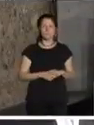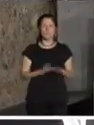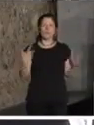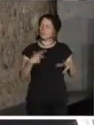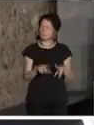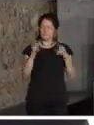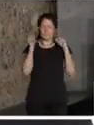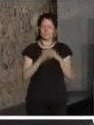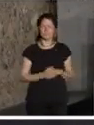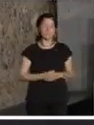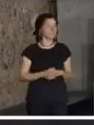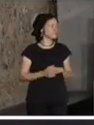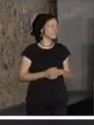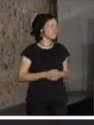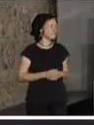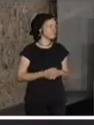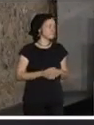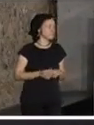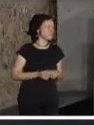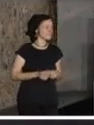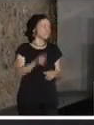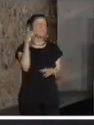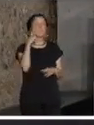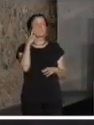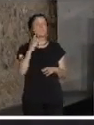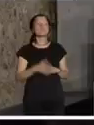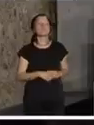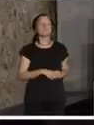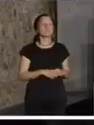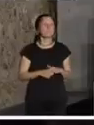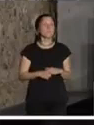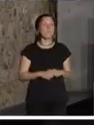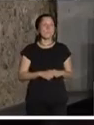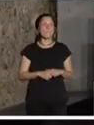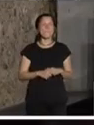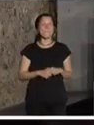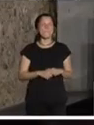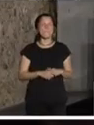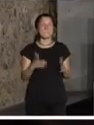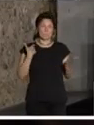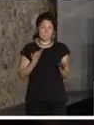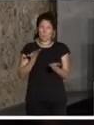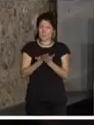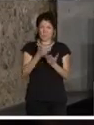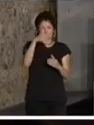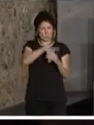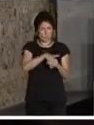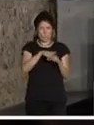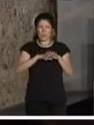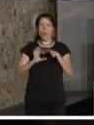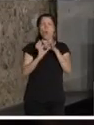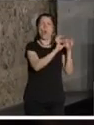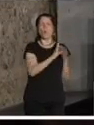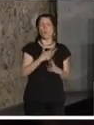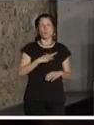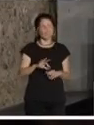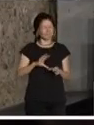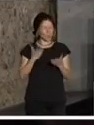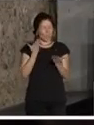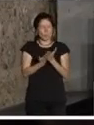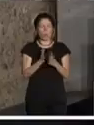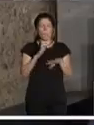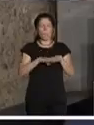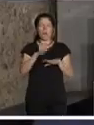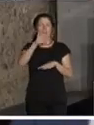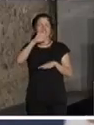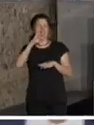y termino Mirad Os pido el voto para unidas podemos Os pido el